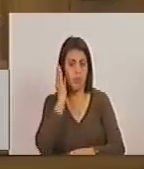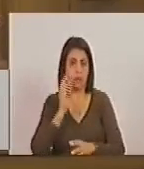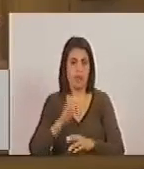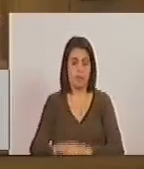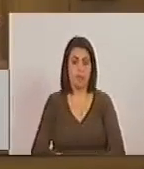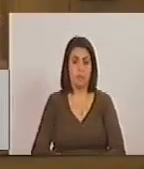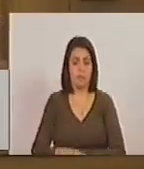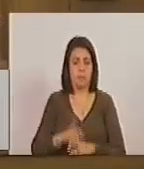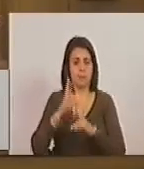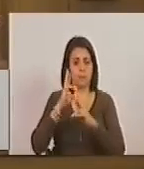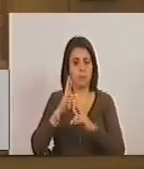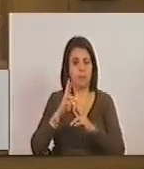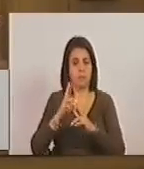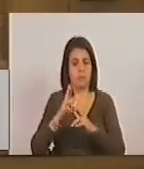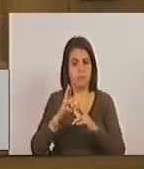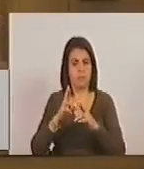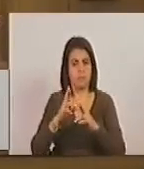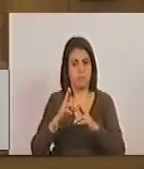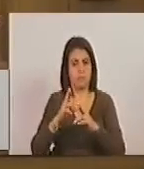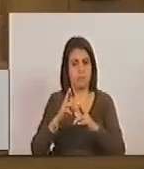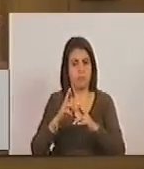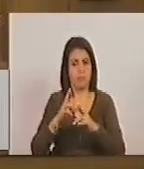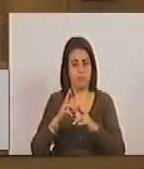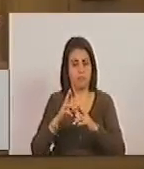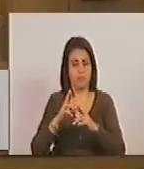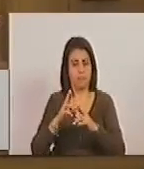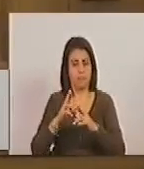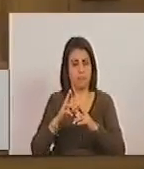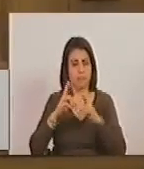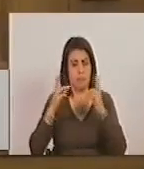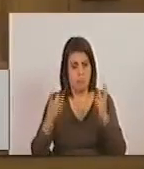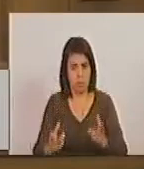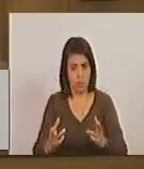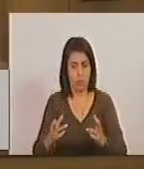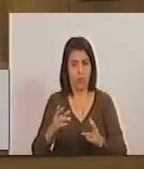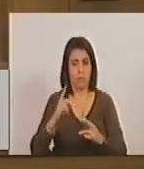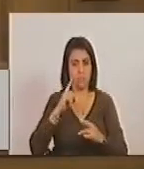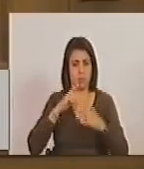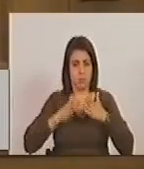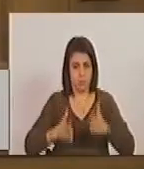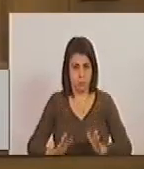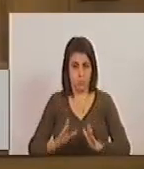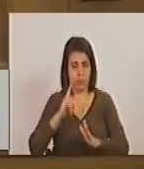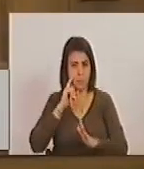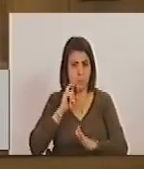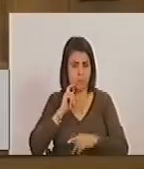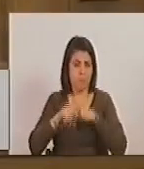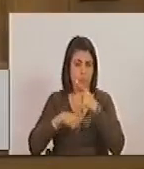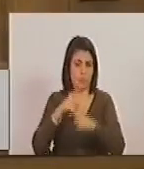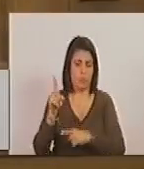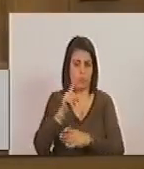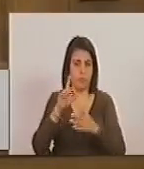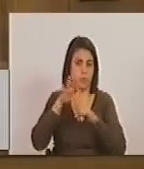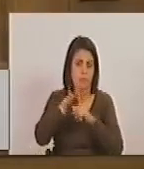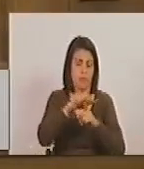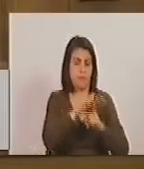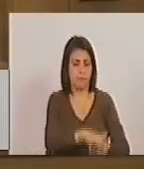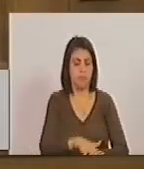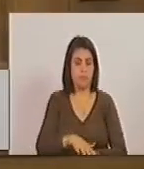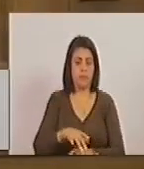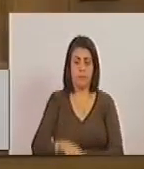el reposo pre y postnatal, la no discriminación en